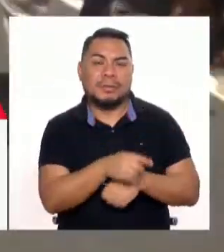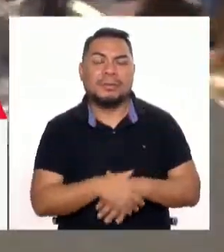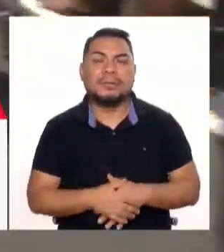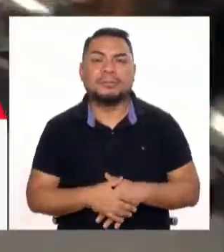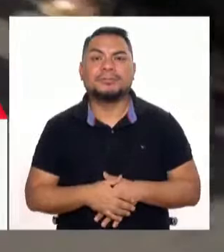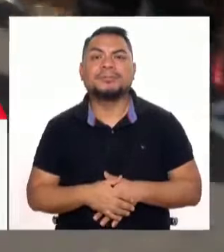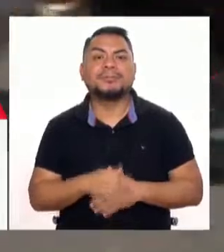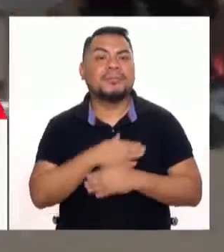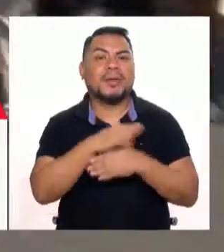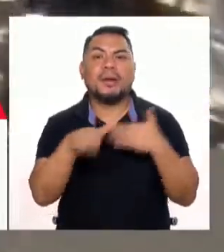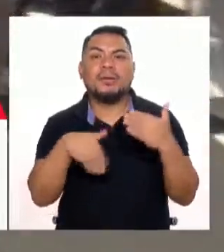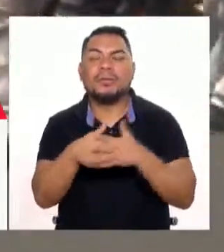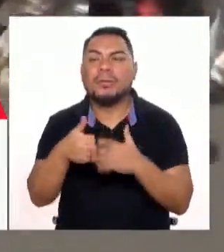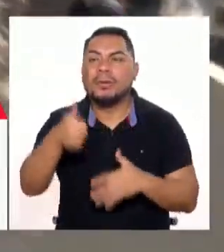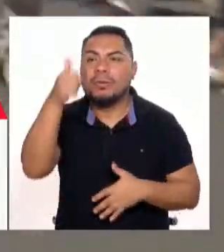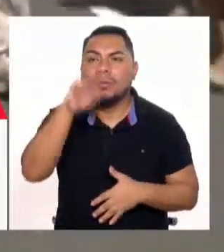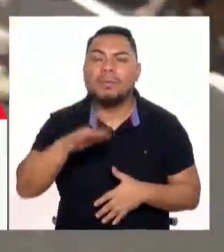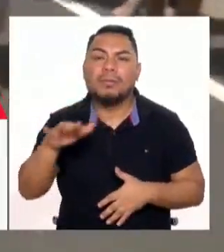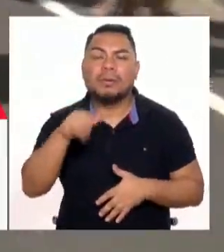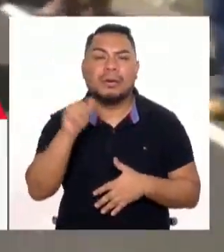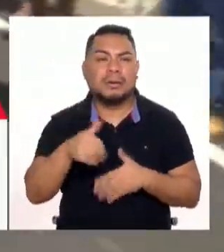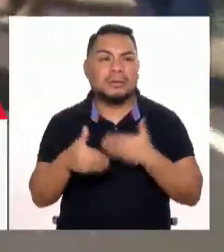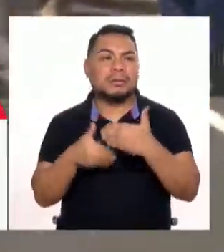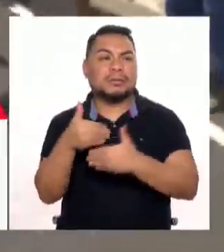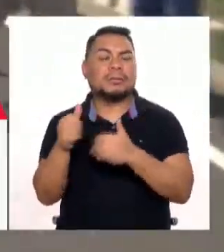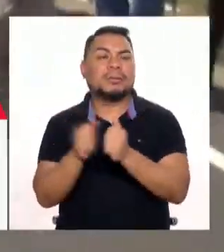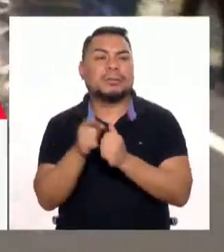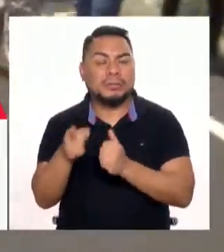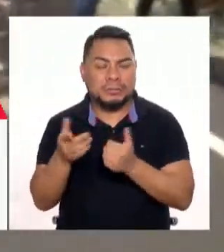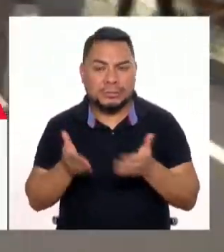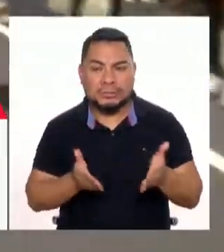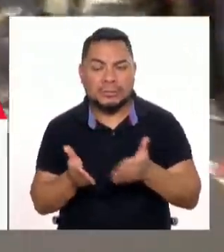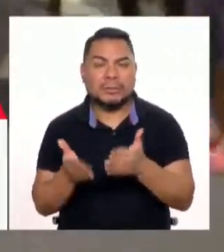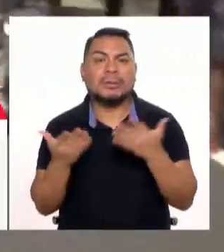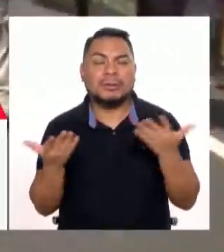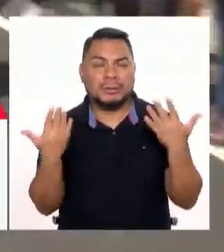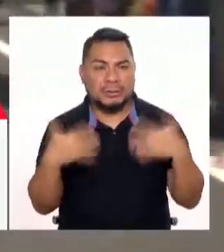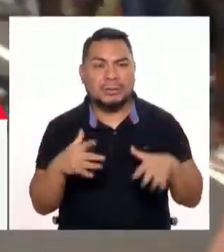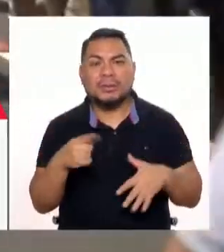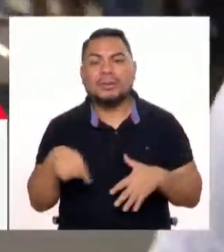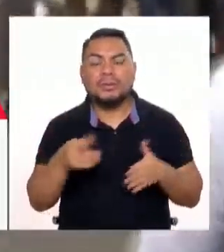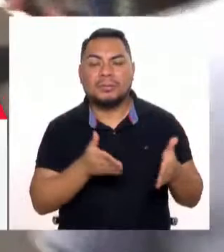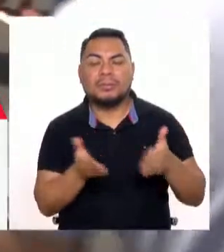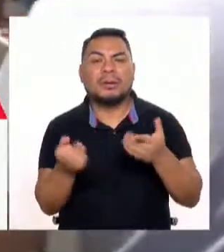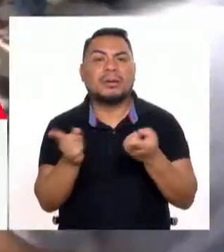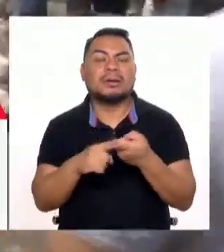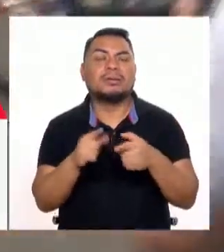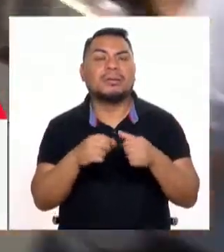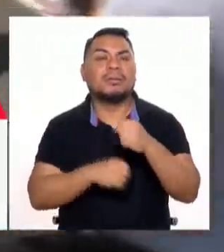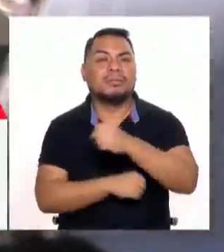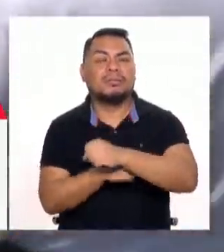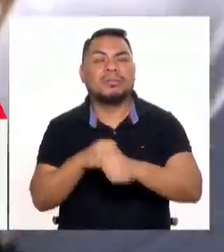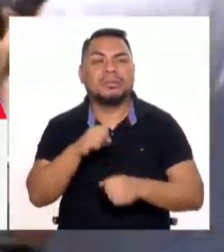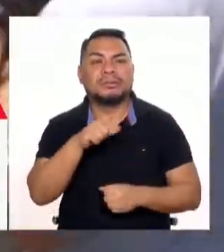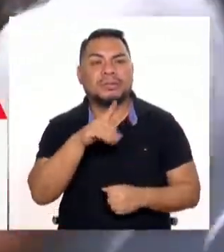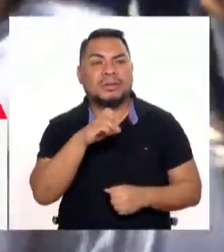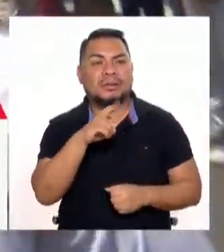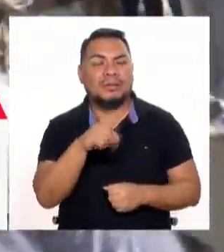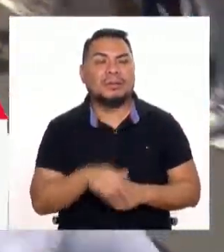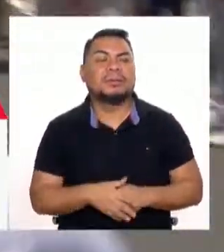todas las autoridades caminan por esta vía que ya conduce hasta el puente El Salvador estamos